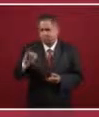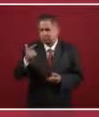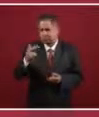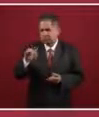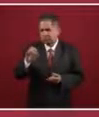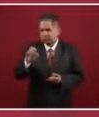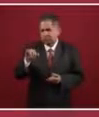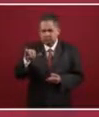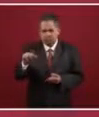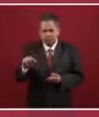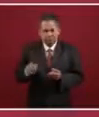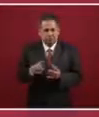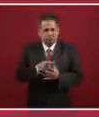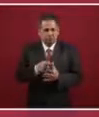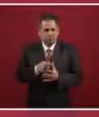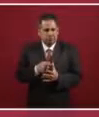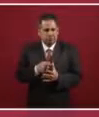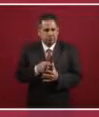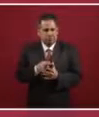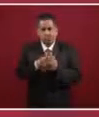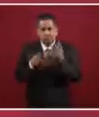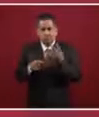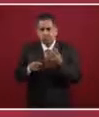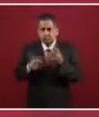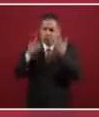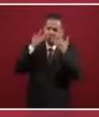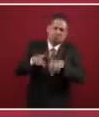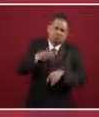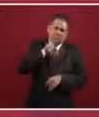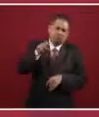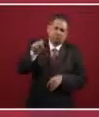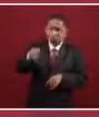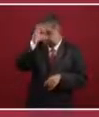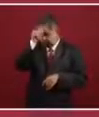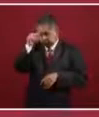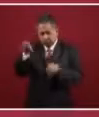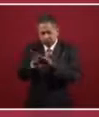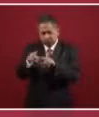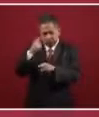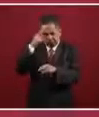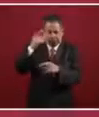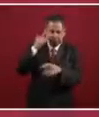Iglesias. Le renunciaban.